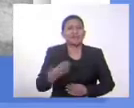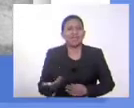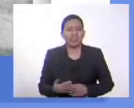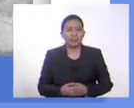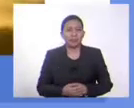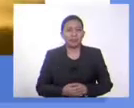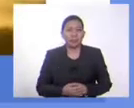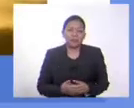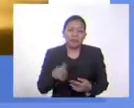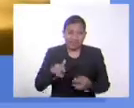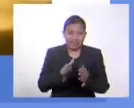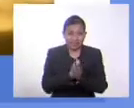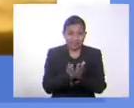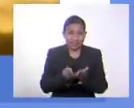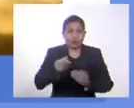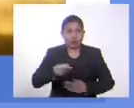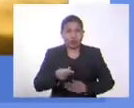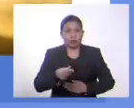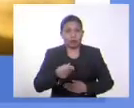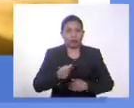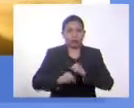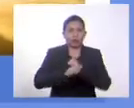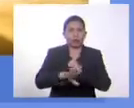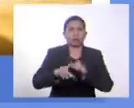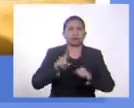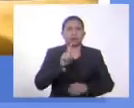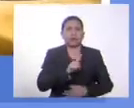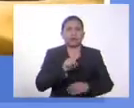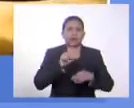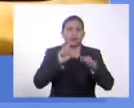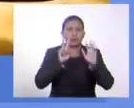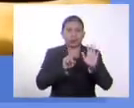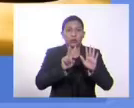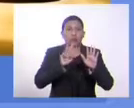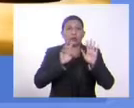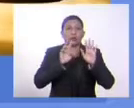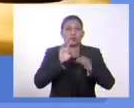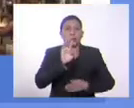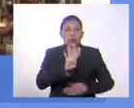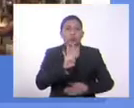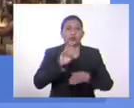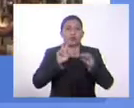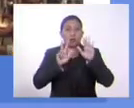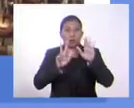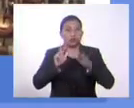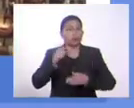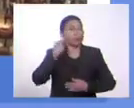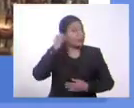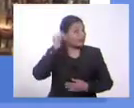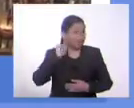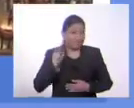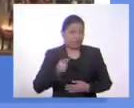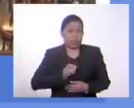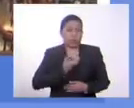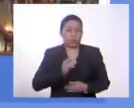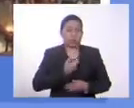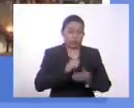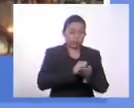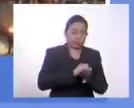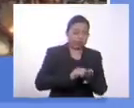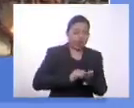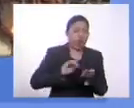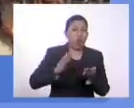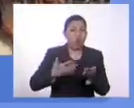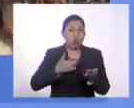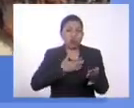1748, de Montesquieu describe la forma en la que él analiza a la sociedad romana y a los ingleses. Y pues